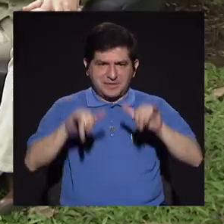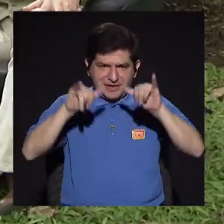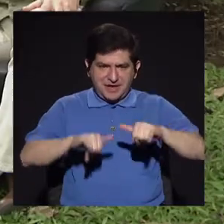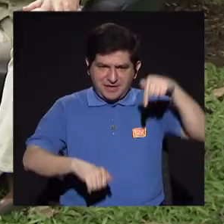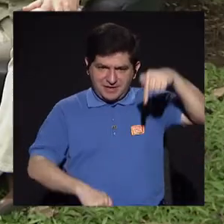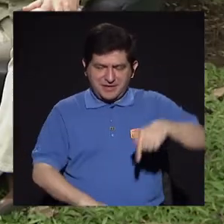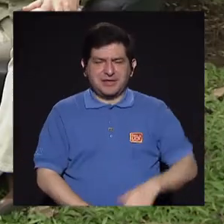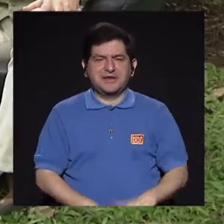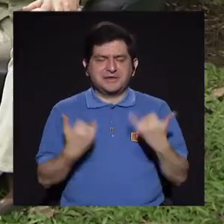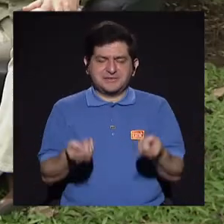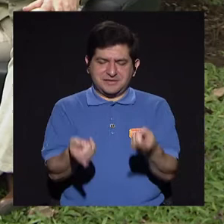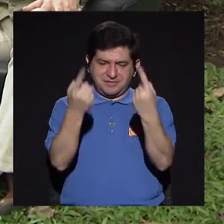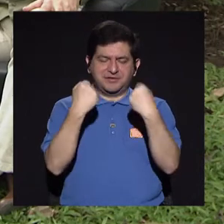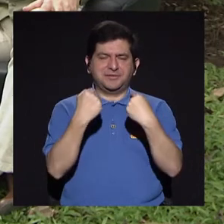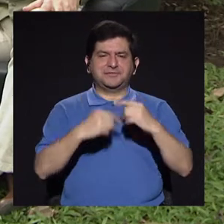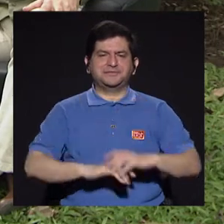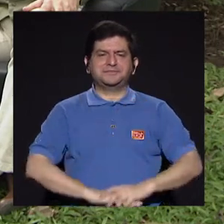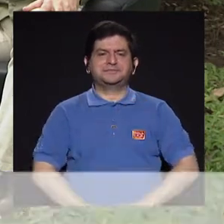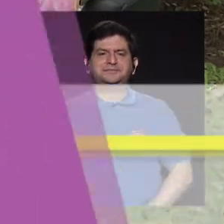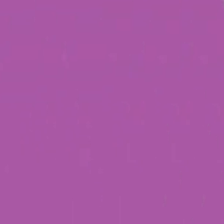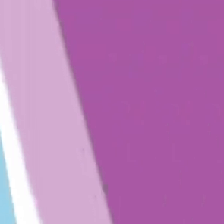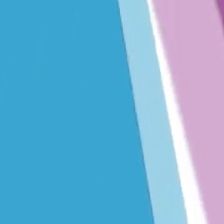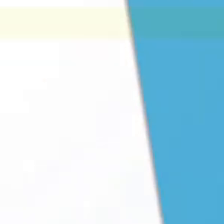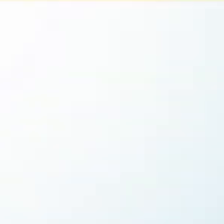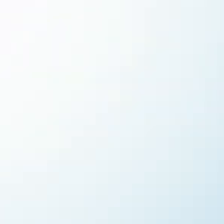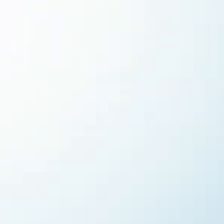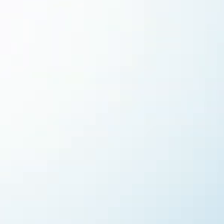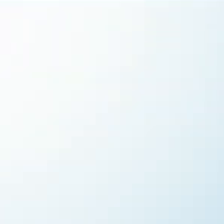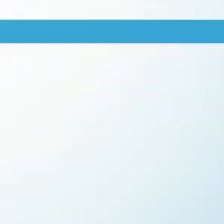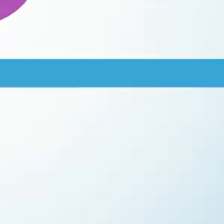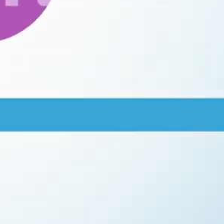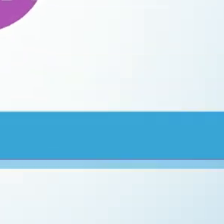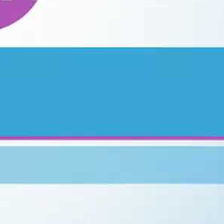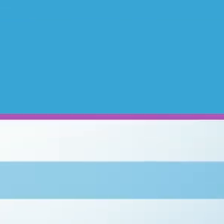Quédense con nosotros y ya regresamos.